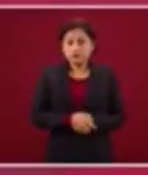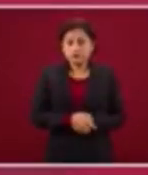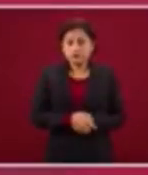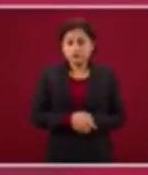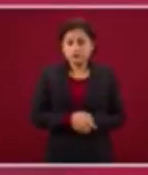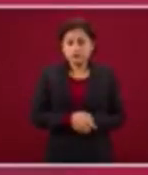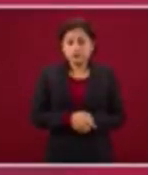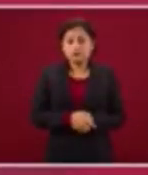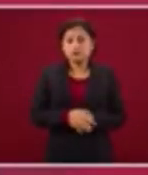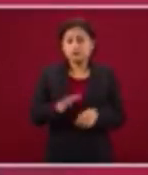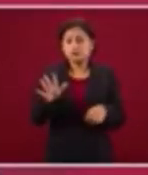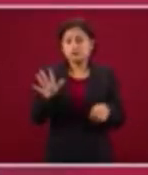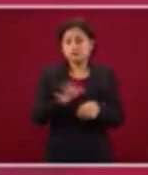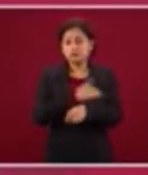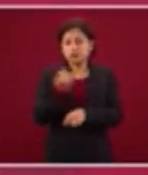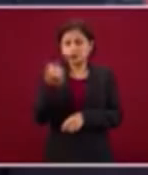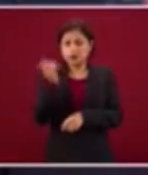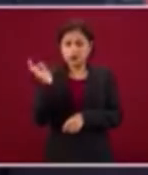podrían adquirir